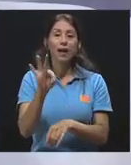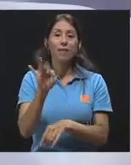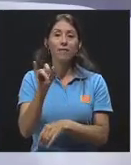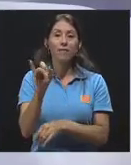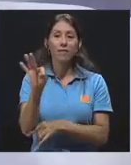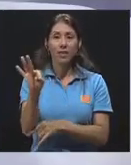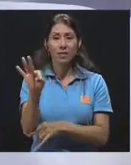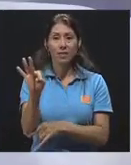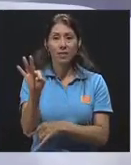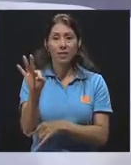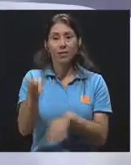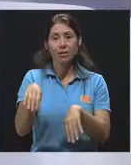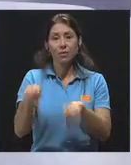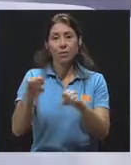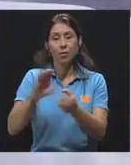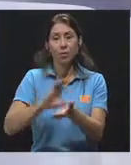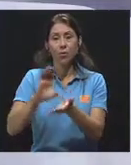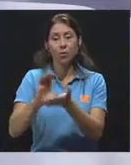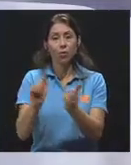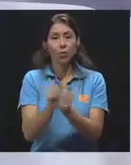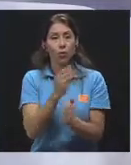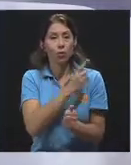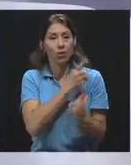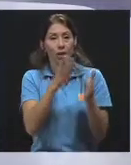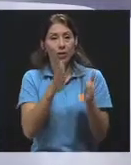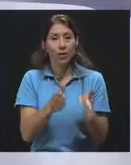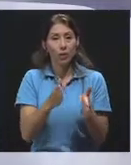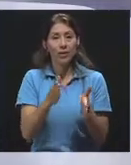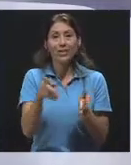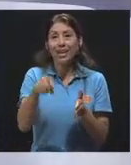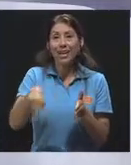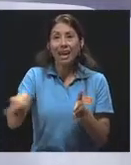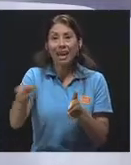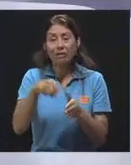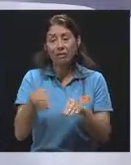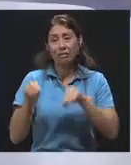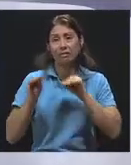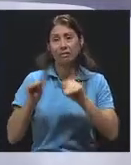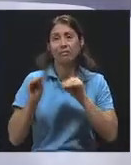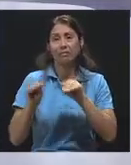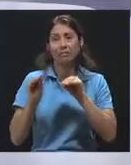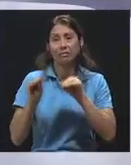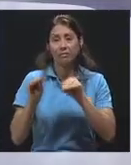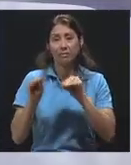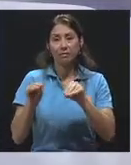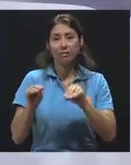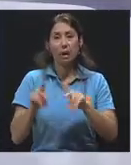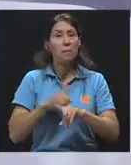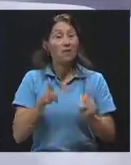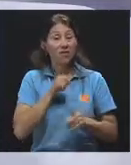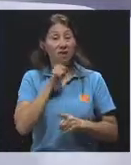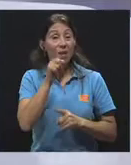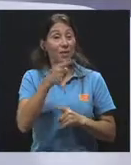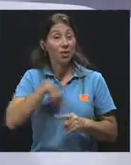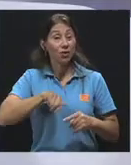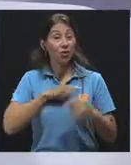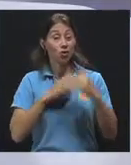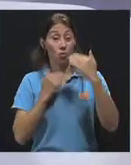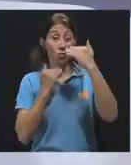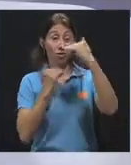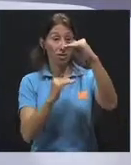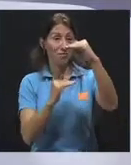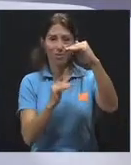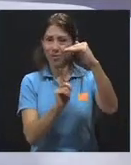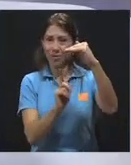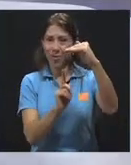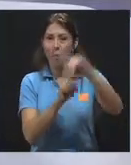los directores del FIT que les abren la cabeza hasta explotar, ¿verdad? Entonces todos, digamos, no les ponemos techo, pero los ponemos